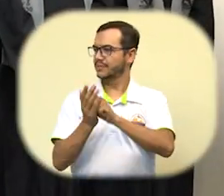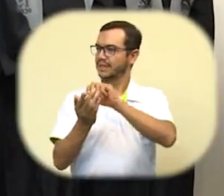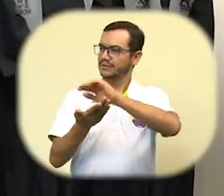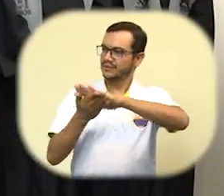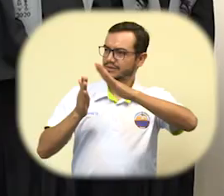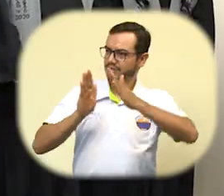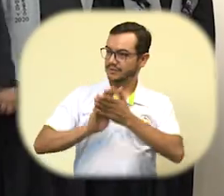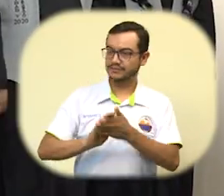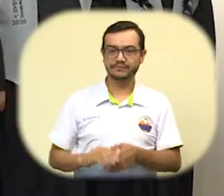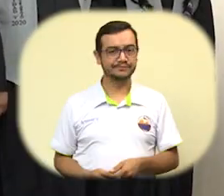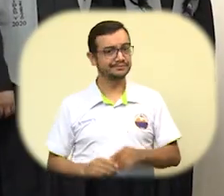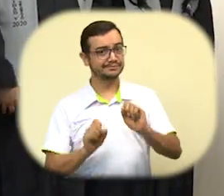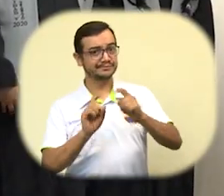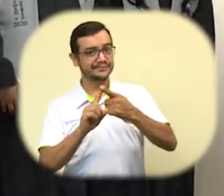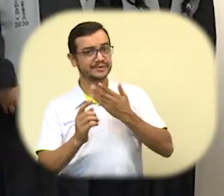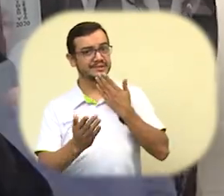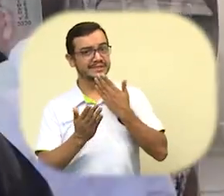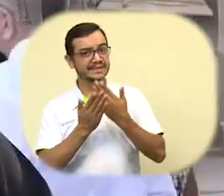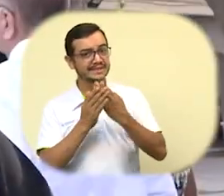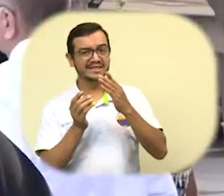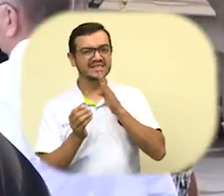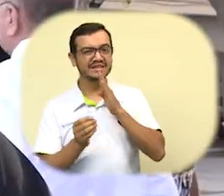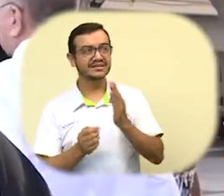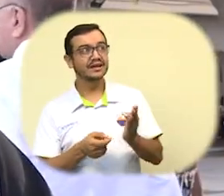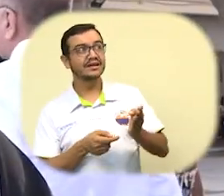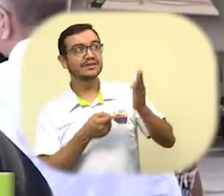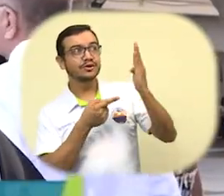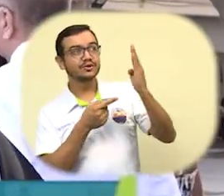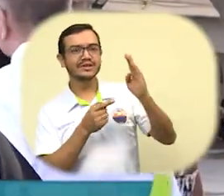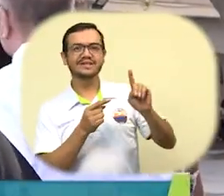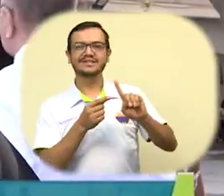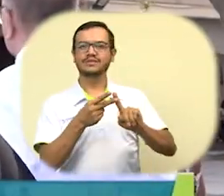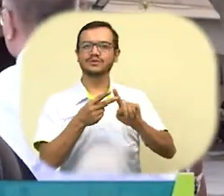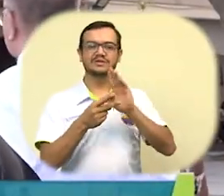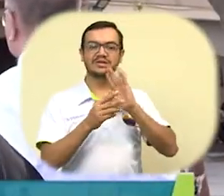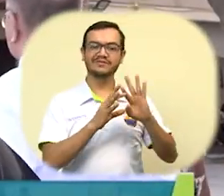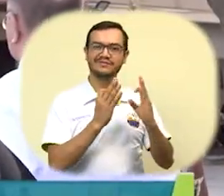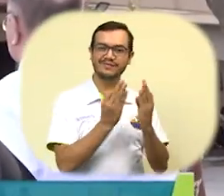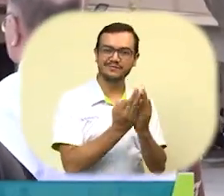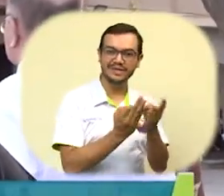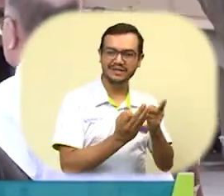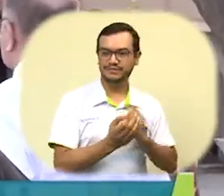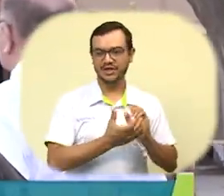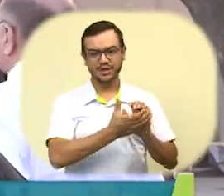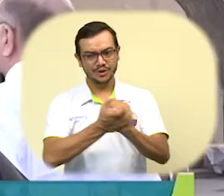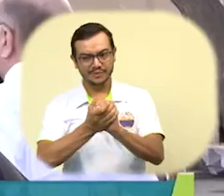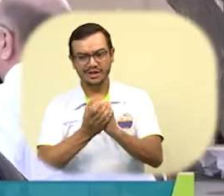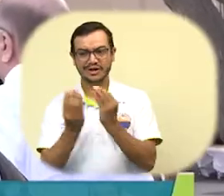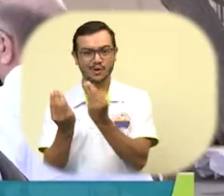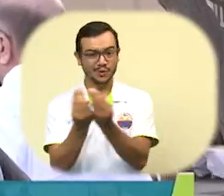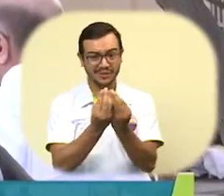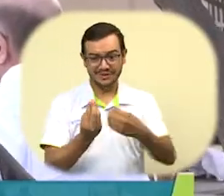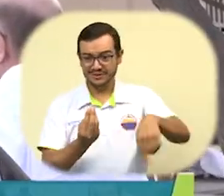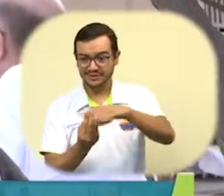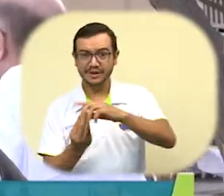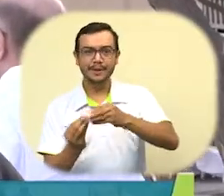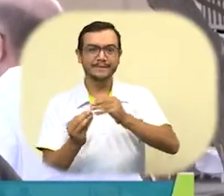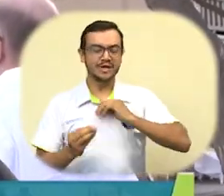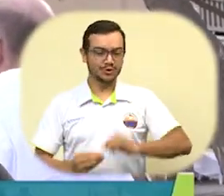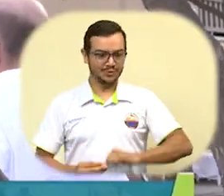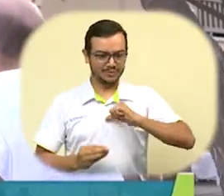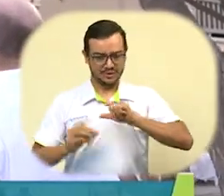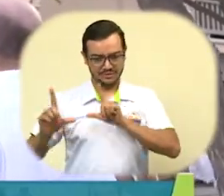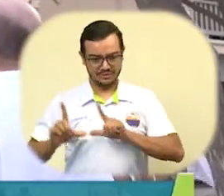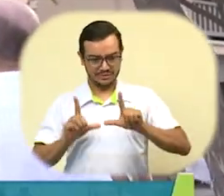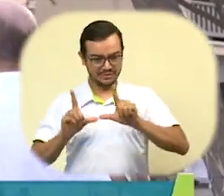sociedad. Principalmente agradecerle a Dios y a toda mi familia que siempre me brindaron el apoyo a mis compañeros, sobre todo orgulloso de